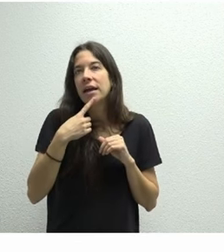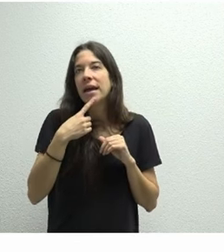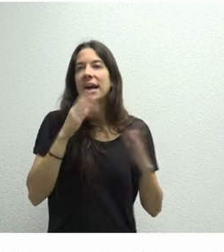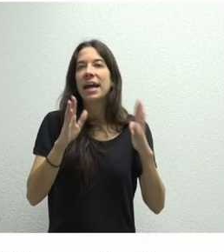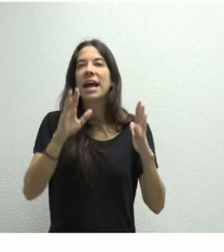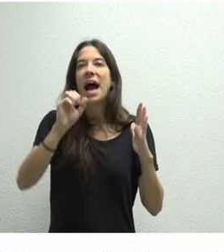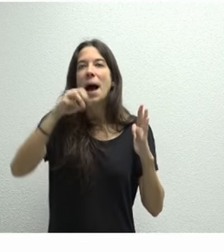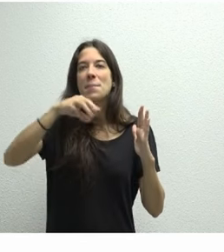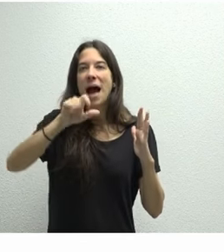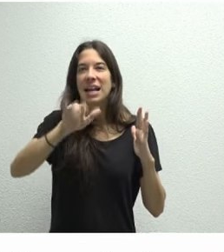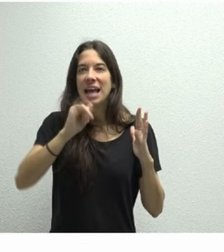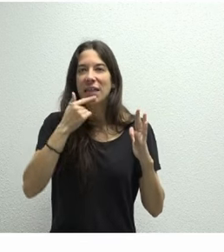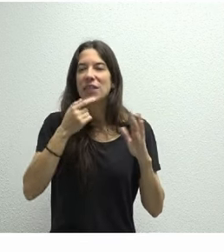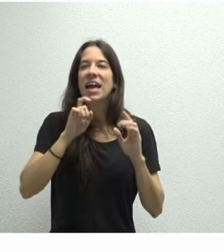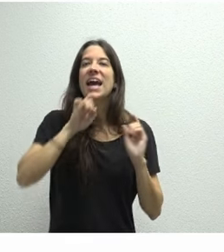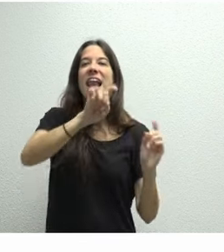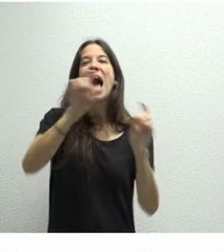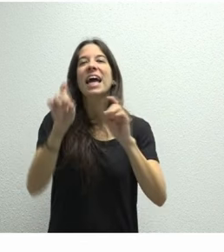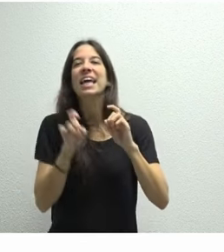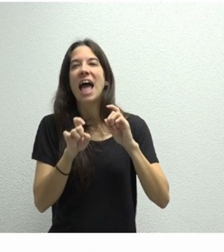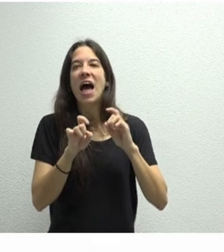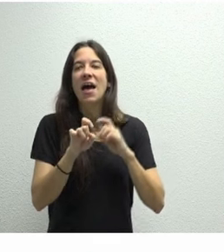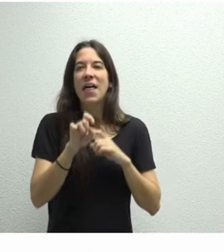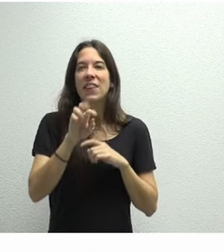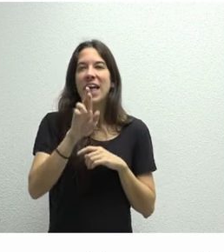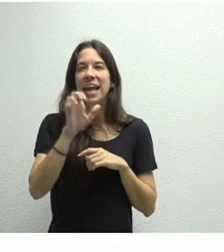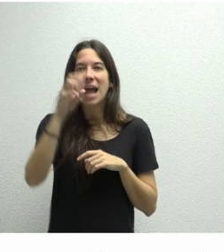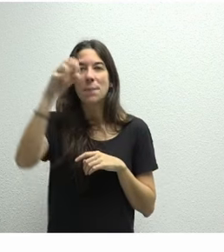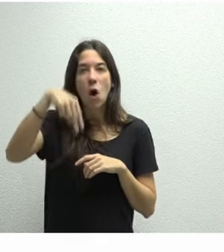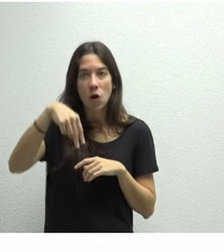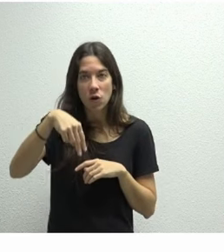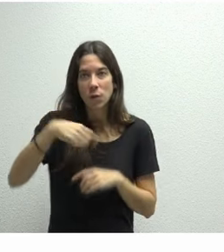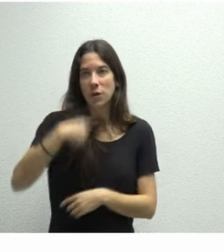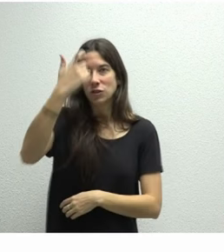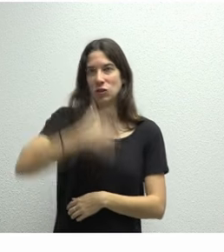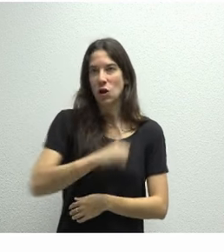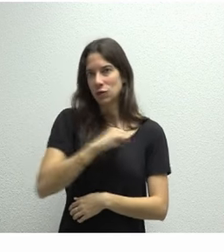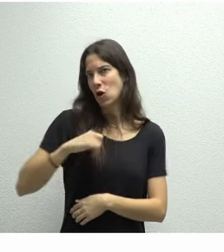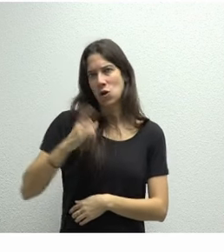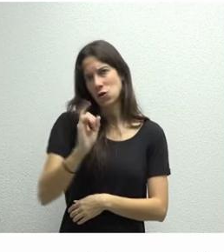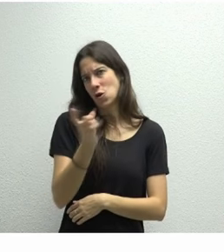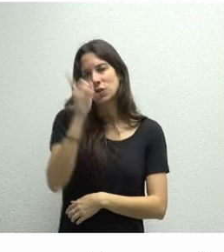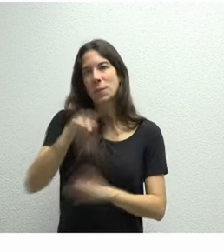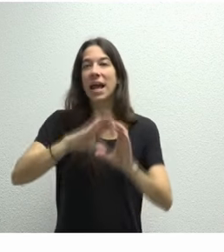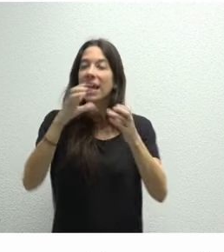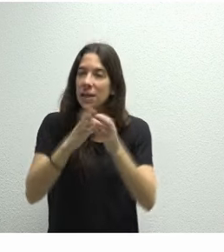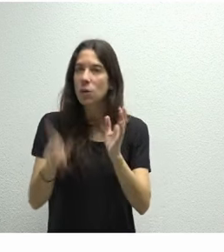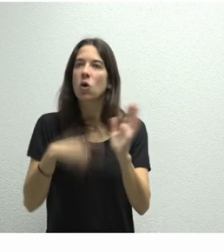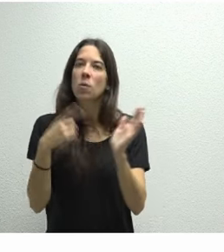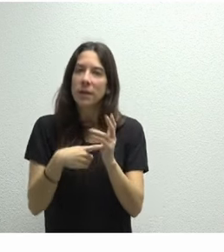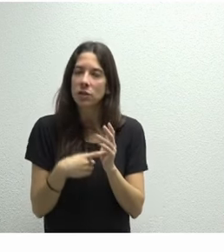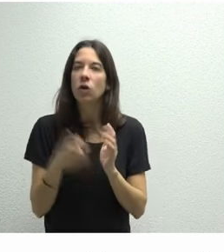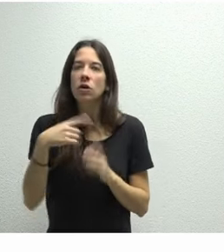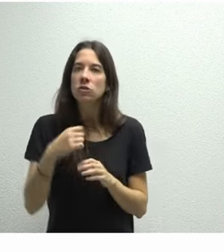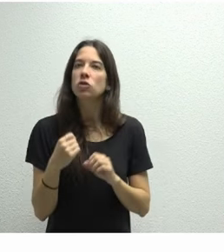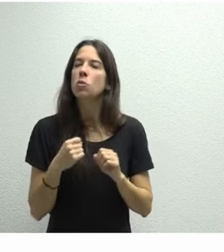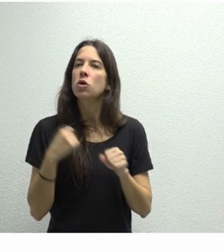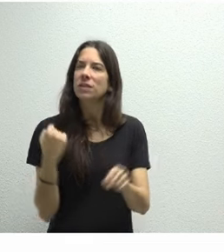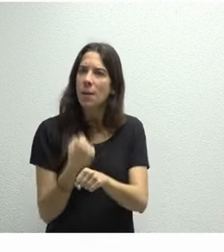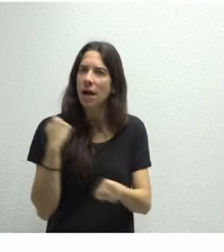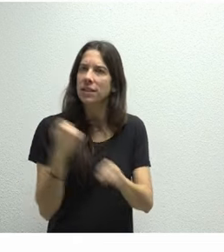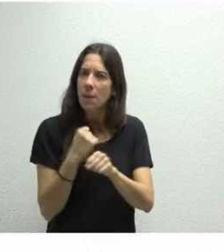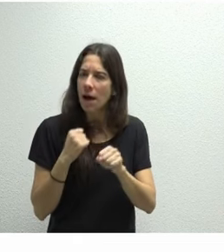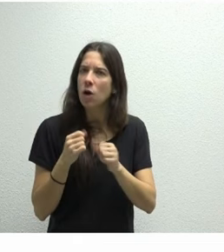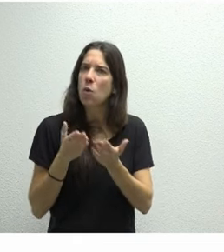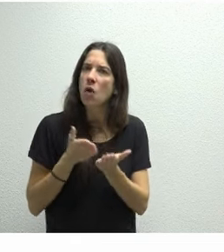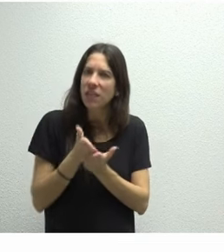pues no soy yo somos todo un equipo que ahora veremos no que estamos remando no en una dirección para ver que